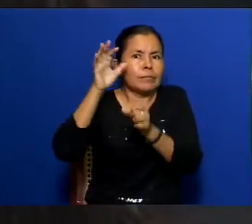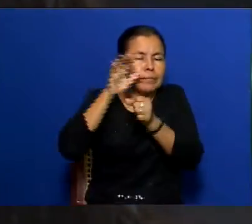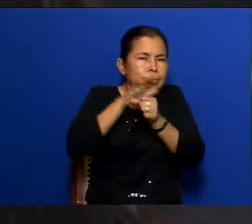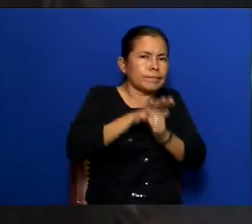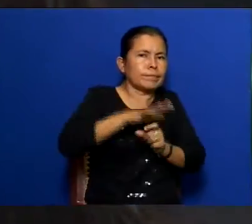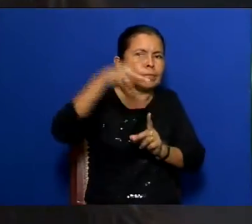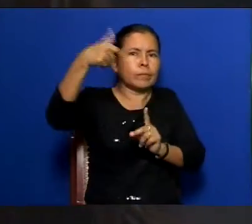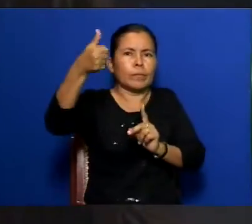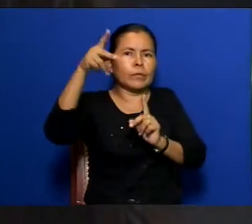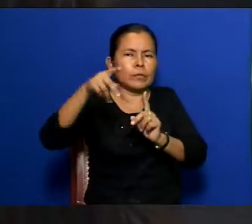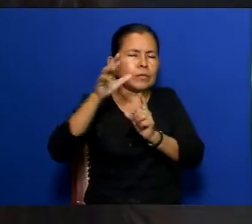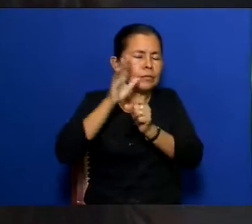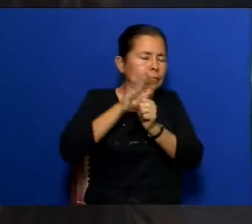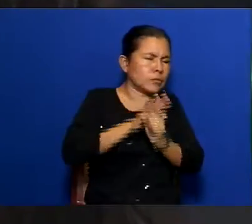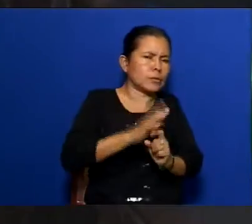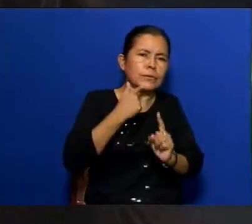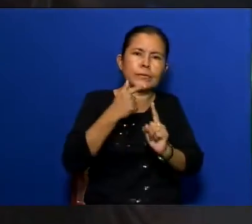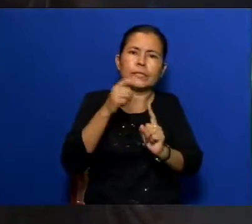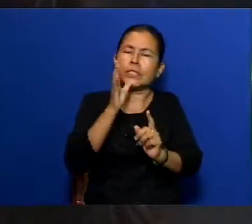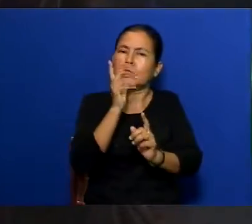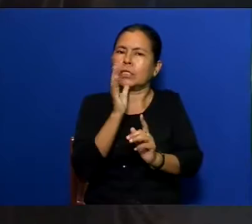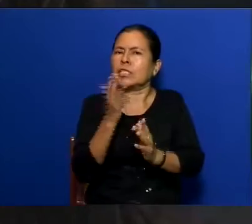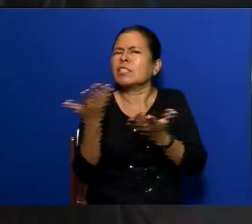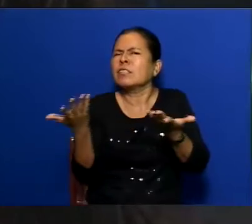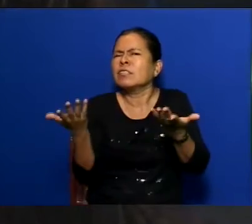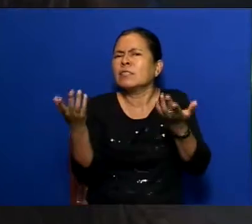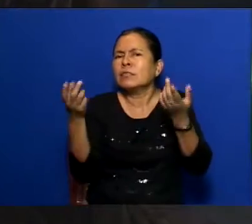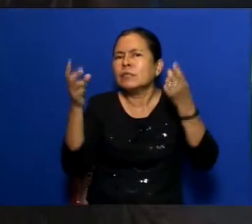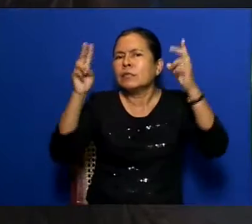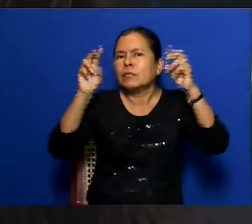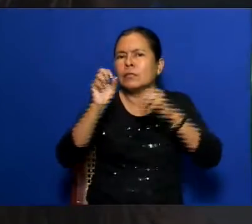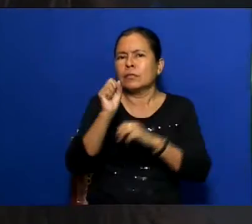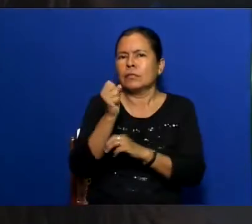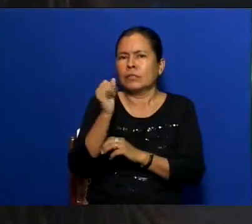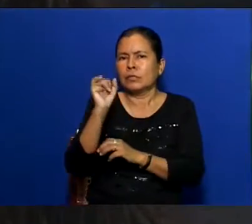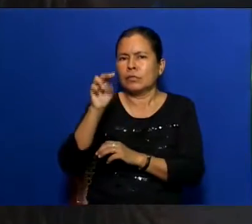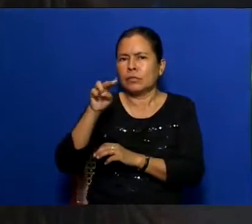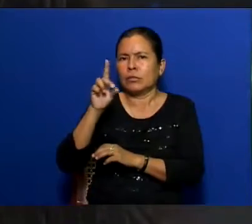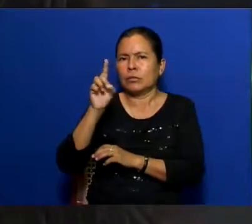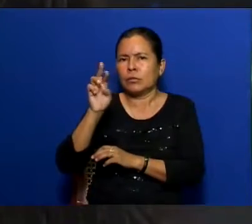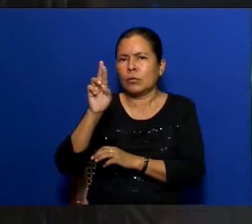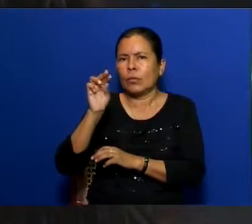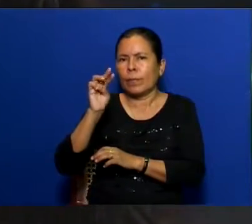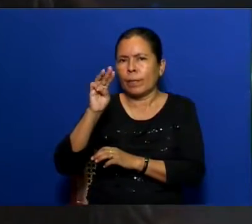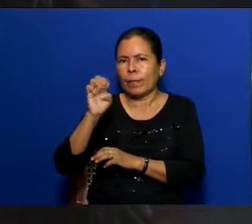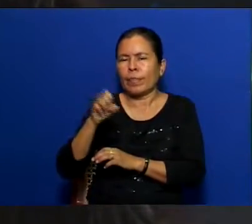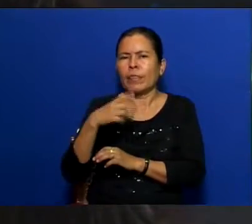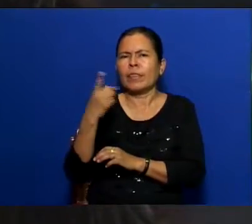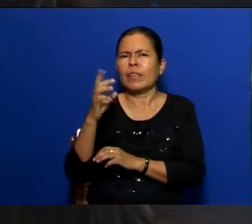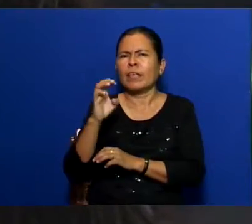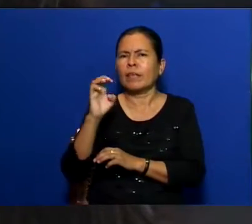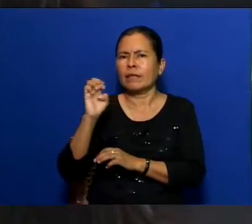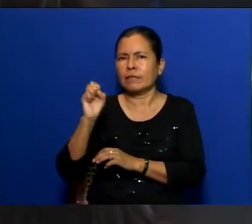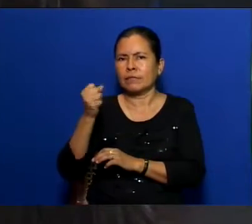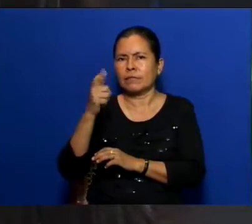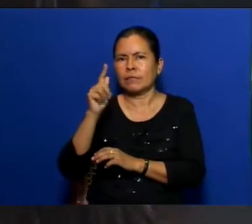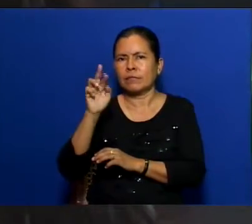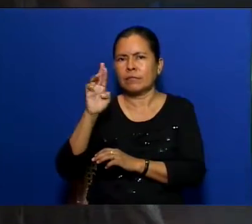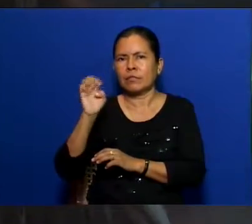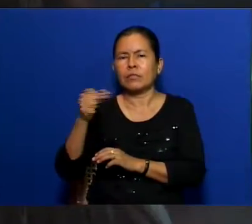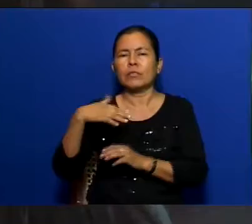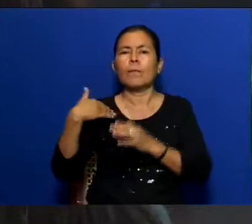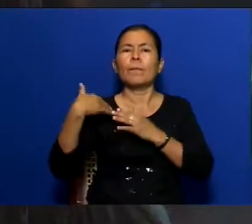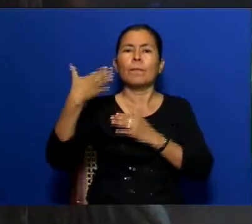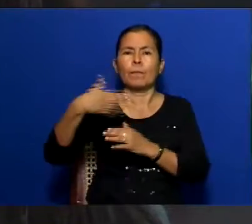algunos denominan como síndrome de estrés postraumático, cuya manifestación más importante de este síndrome de